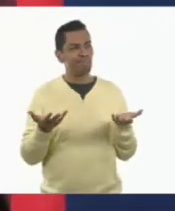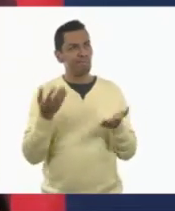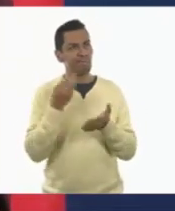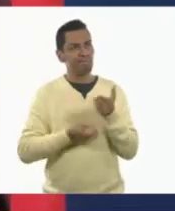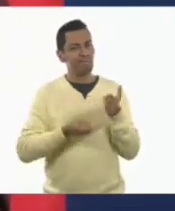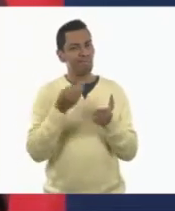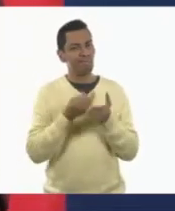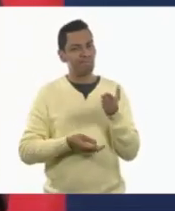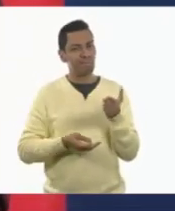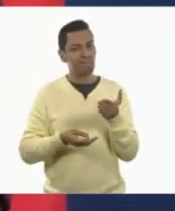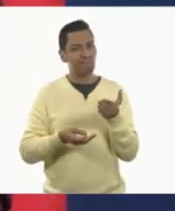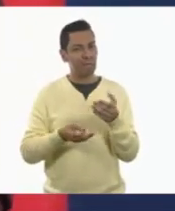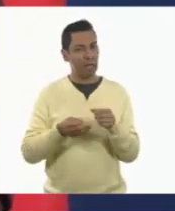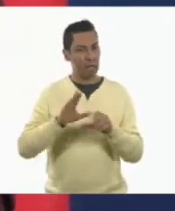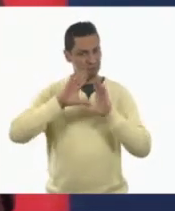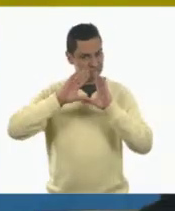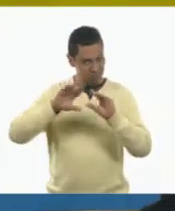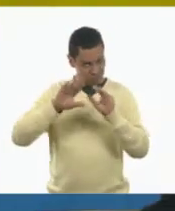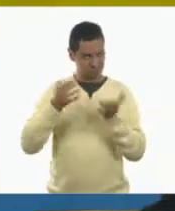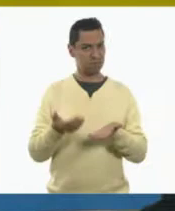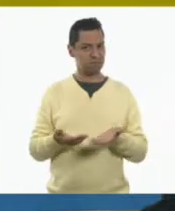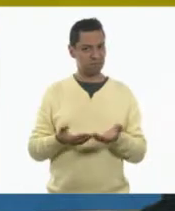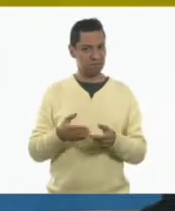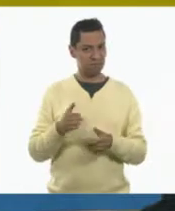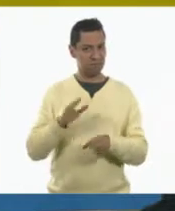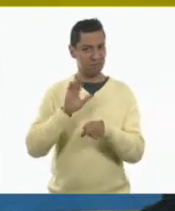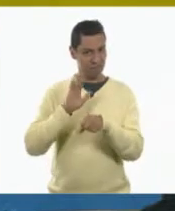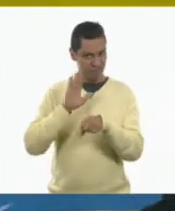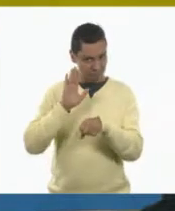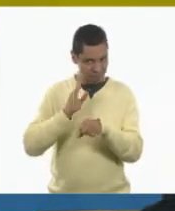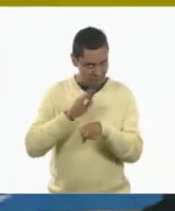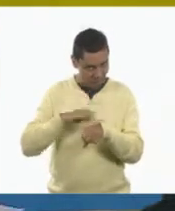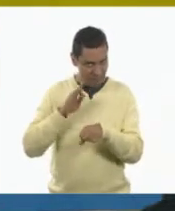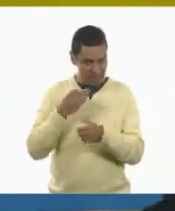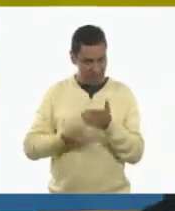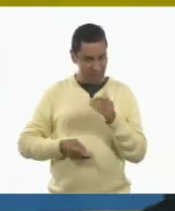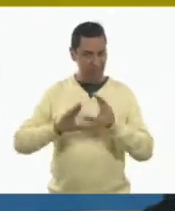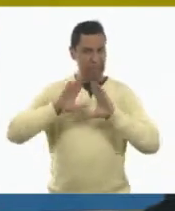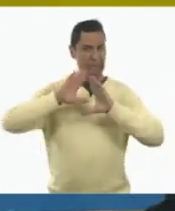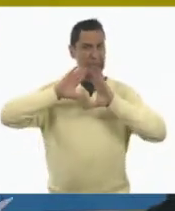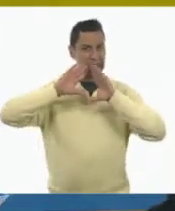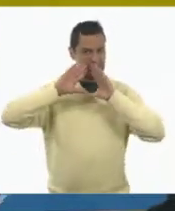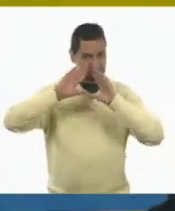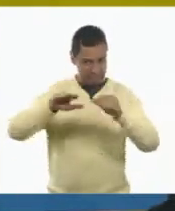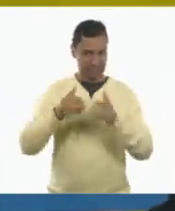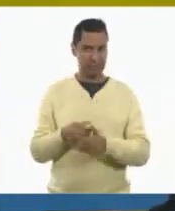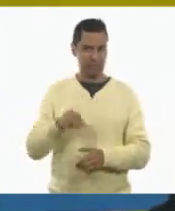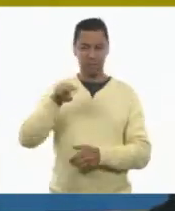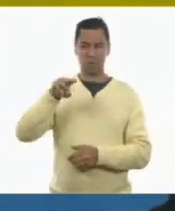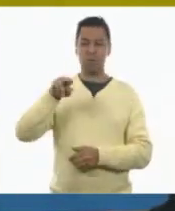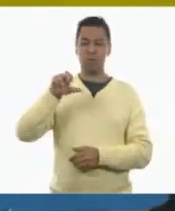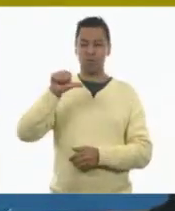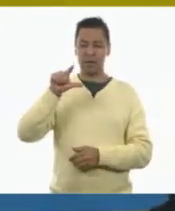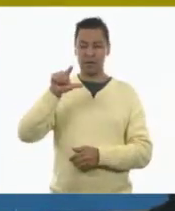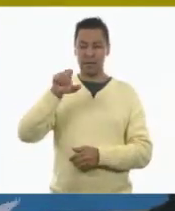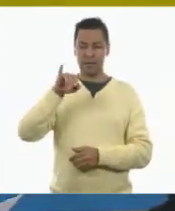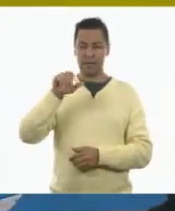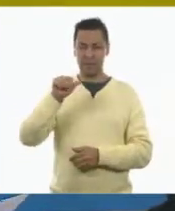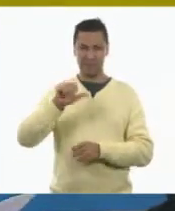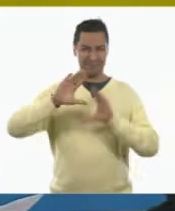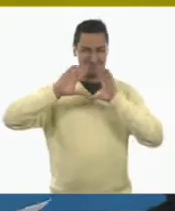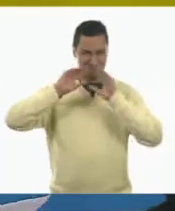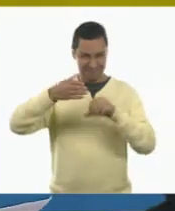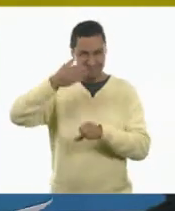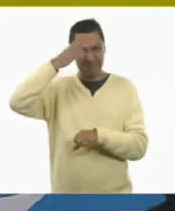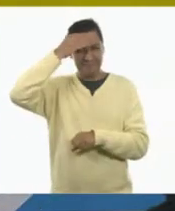la frase del cierre. Que se llama nuestra la... moraleja. Moraleja, muy bien. Ya les iba a decir a nuestros estudiantes en casa que nos ayudaran